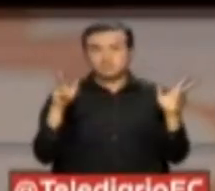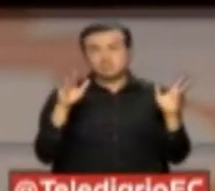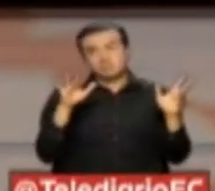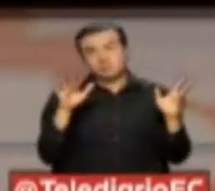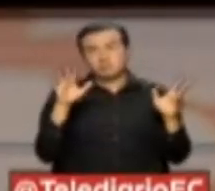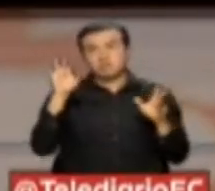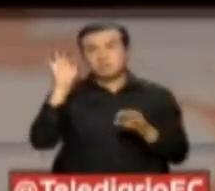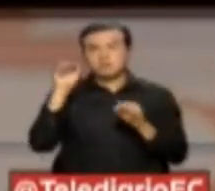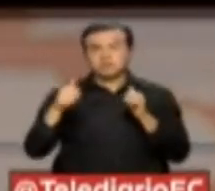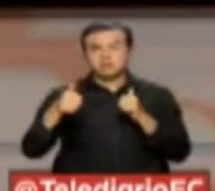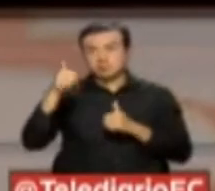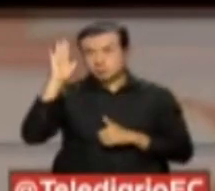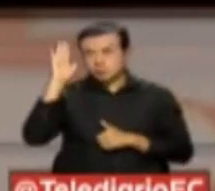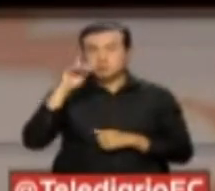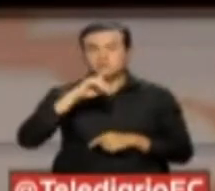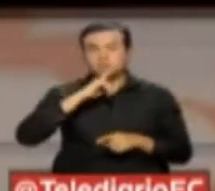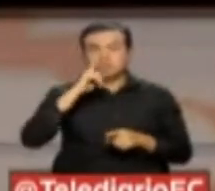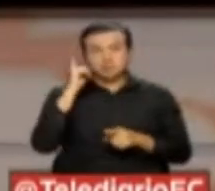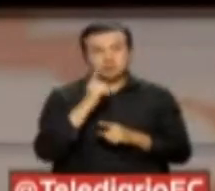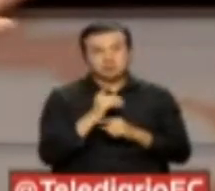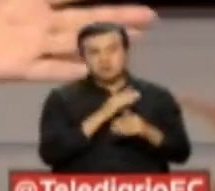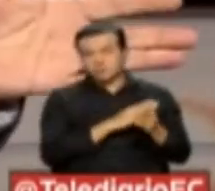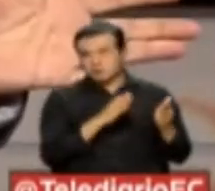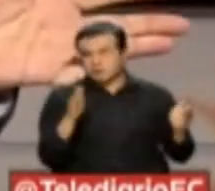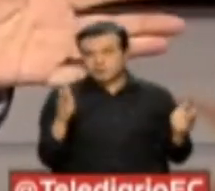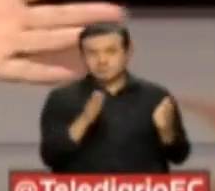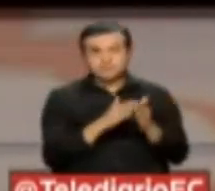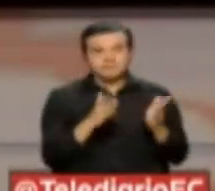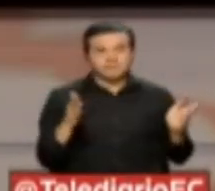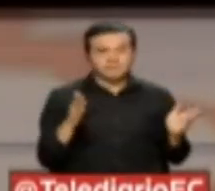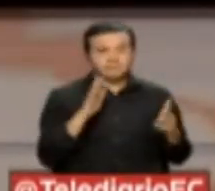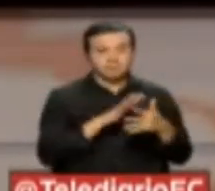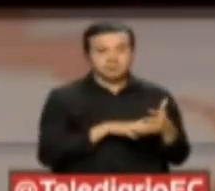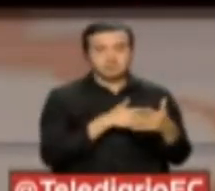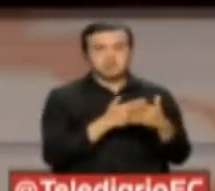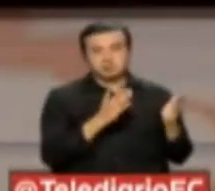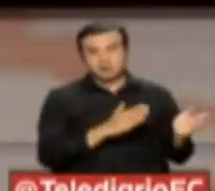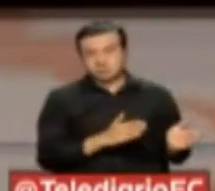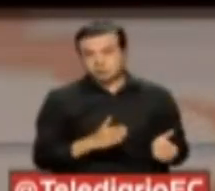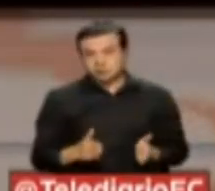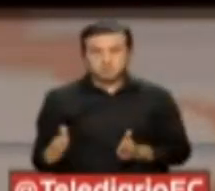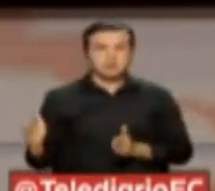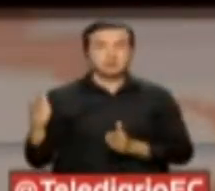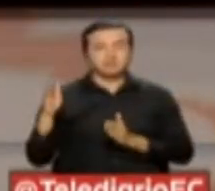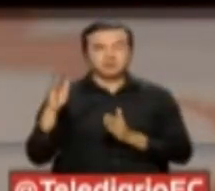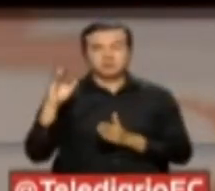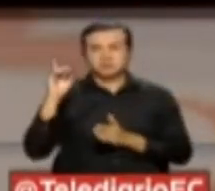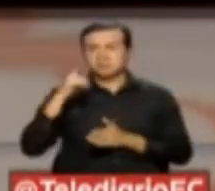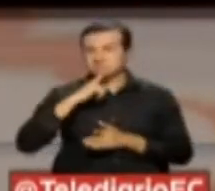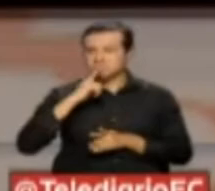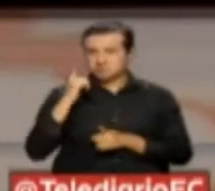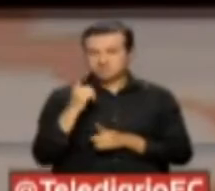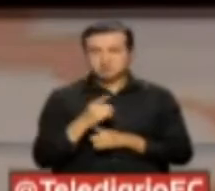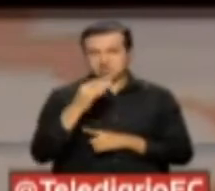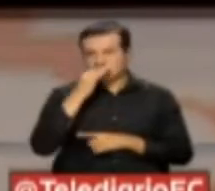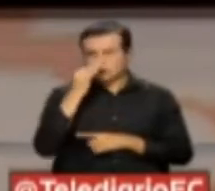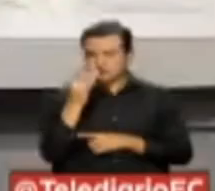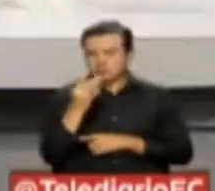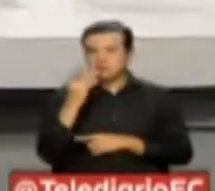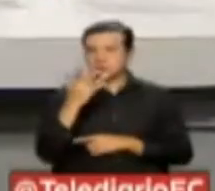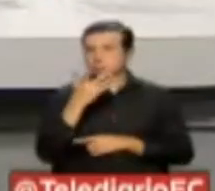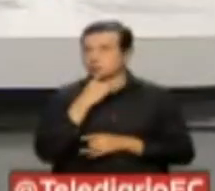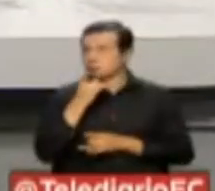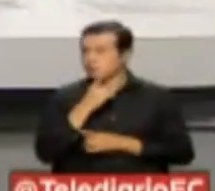poco más de tiempo por supuesto creo que los los calendarios permiten que eso sea realmente algo real están